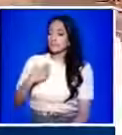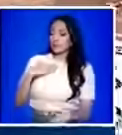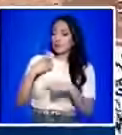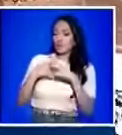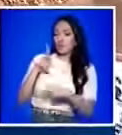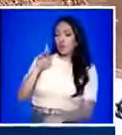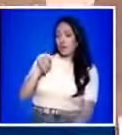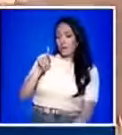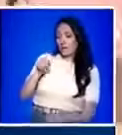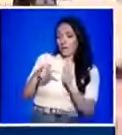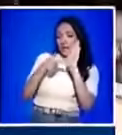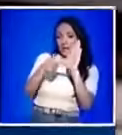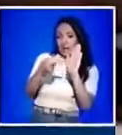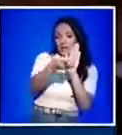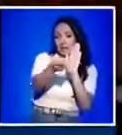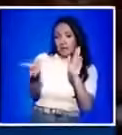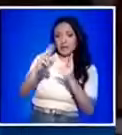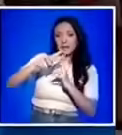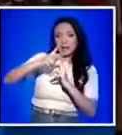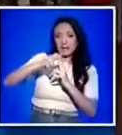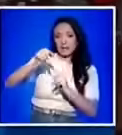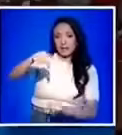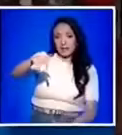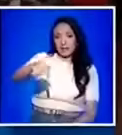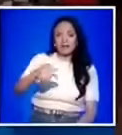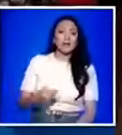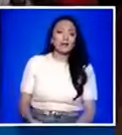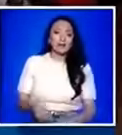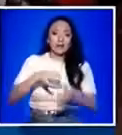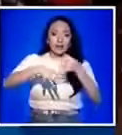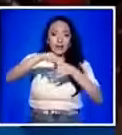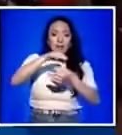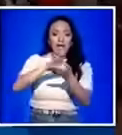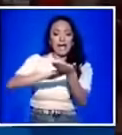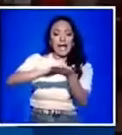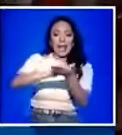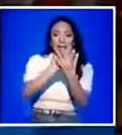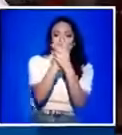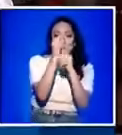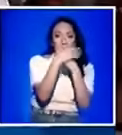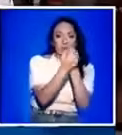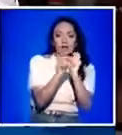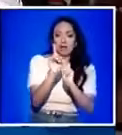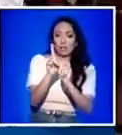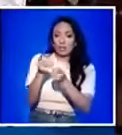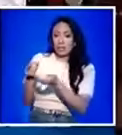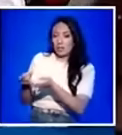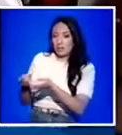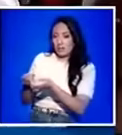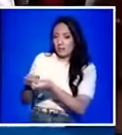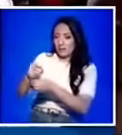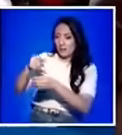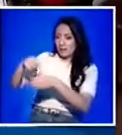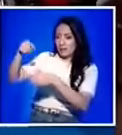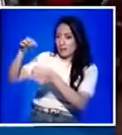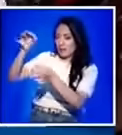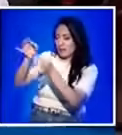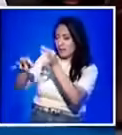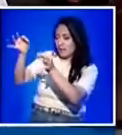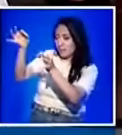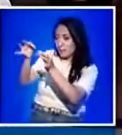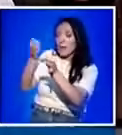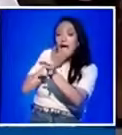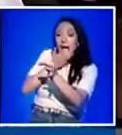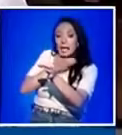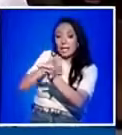Raquel, les presento una alternativa, perdón, para sustituir a la crema. Son velas de hidratación, confía en mí, por favor. Le encienda.